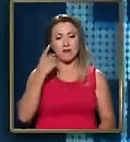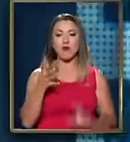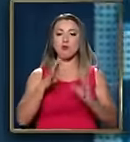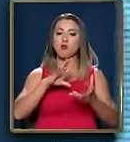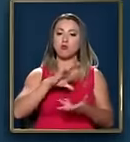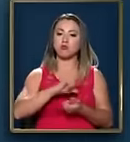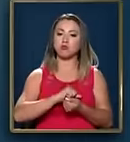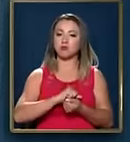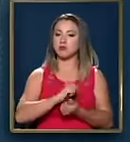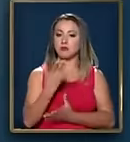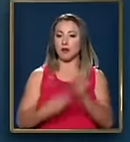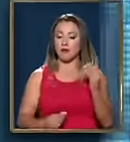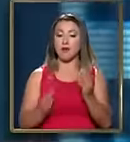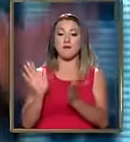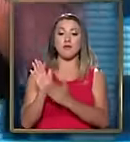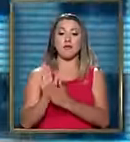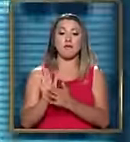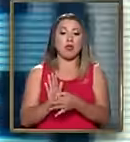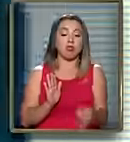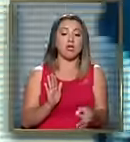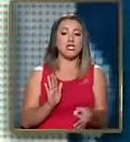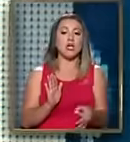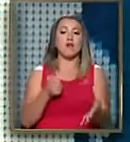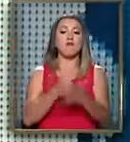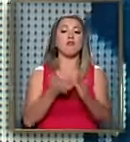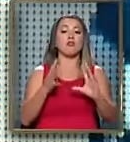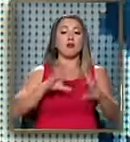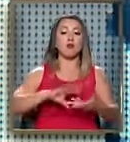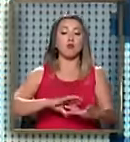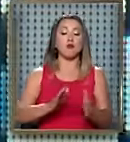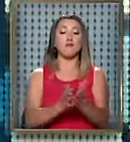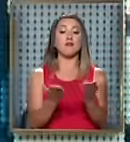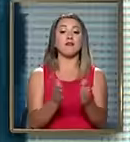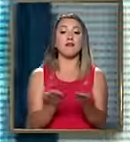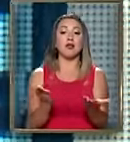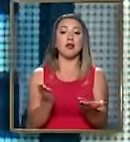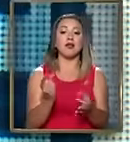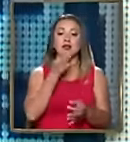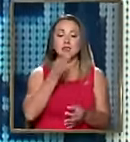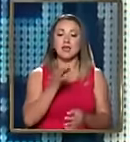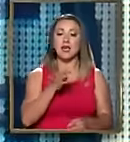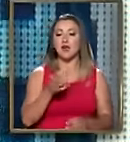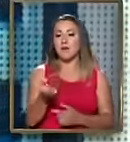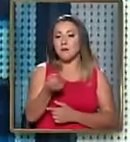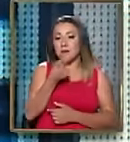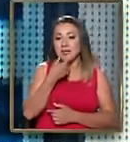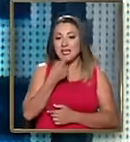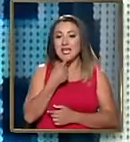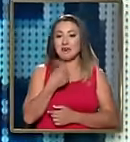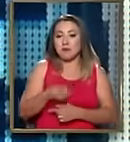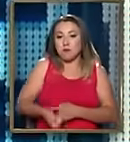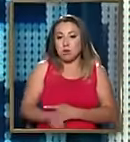mundo, porque en la Biblia decía, en los fines del mundo se levantarán los muertos, el Viagra, ¿cachai? O sea,